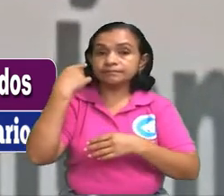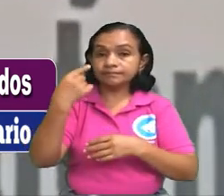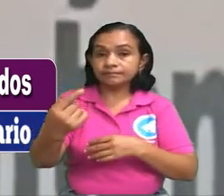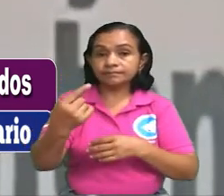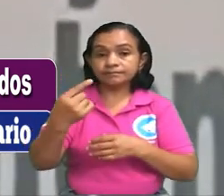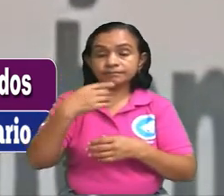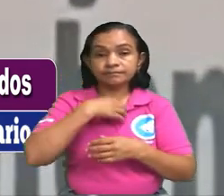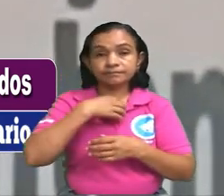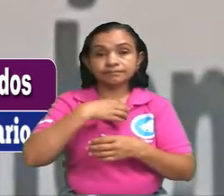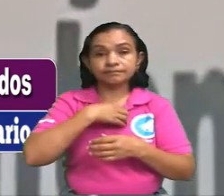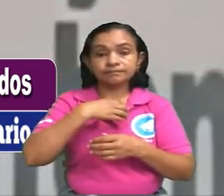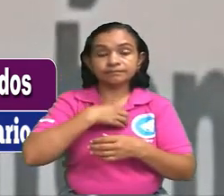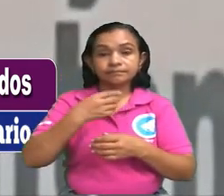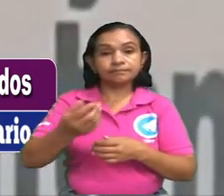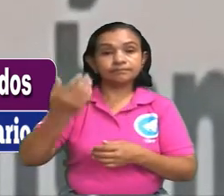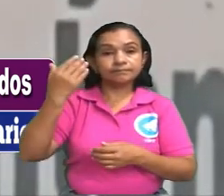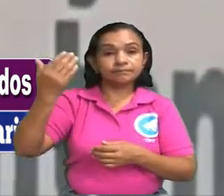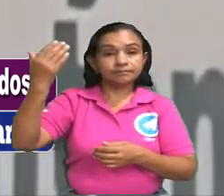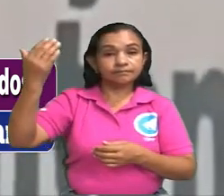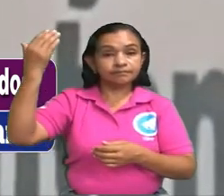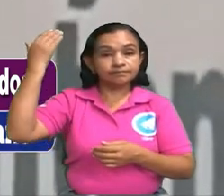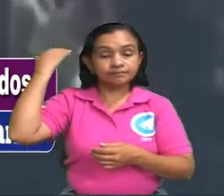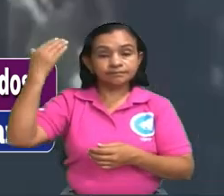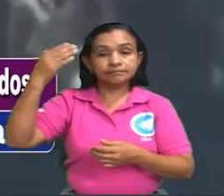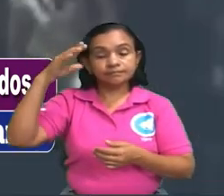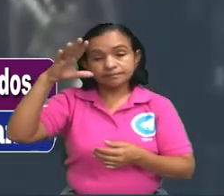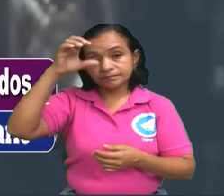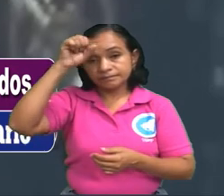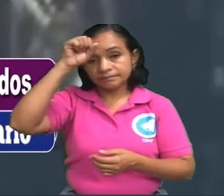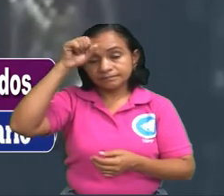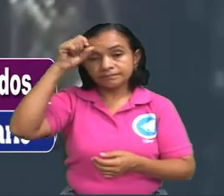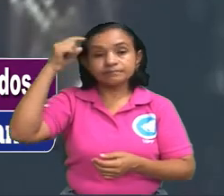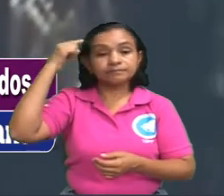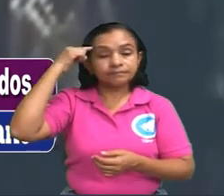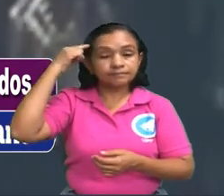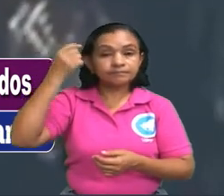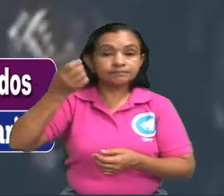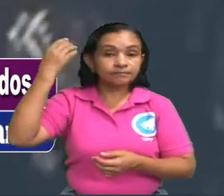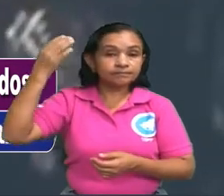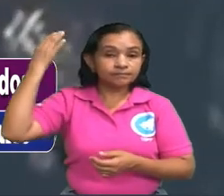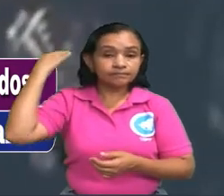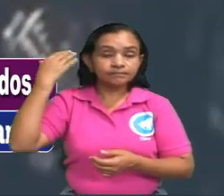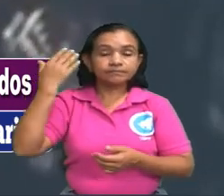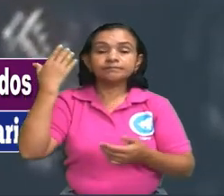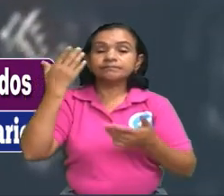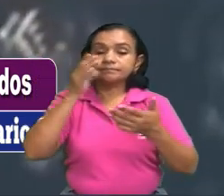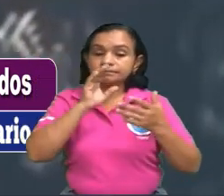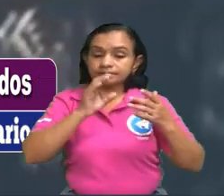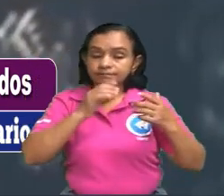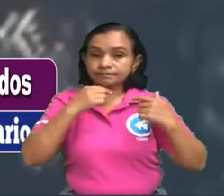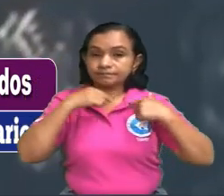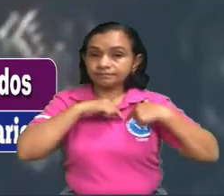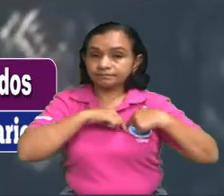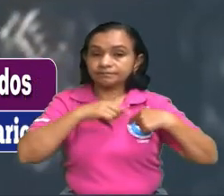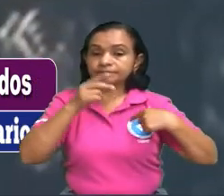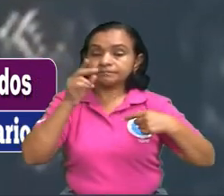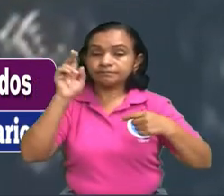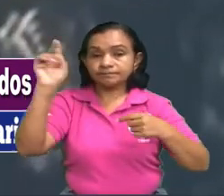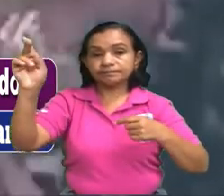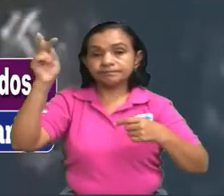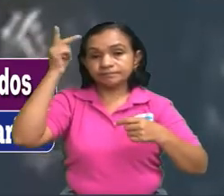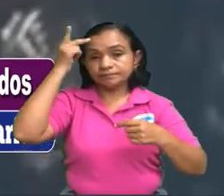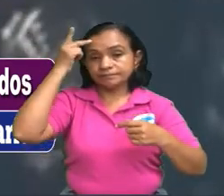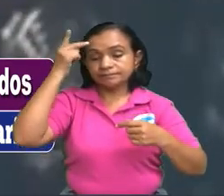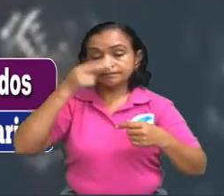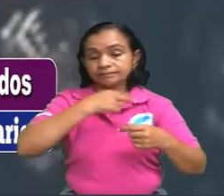a nuestro acervo histórico, a nuestra memoria histórica, para forjar esa conciencia política, para formar